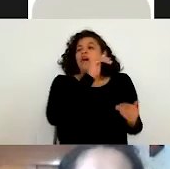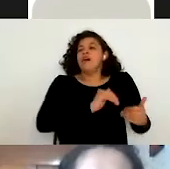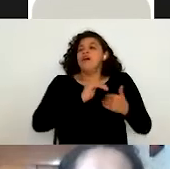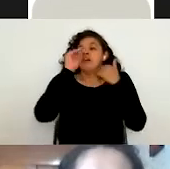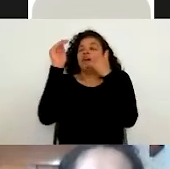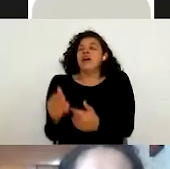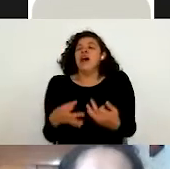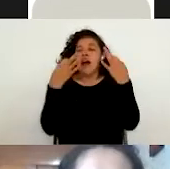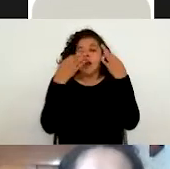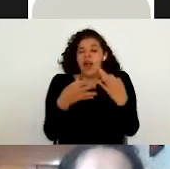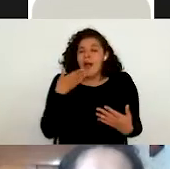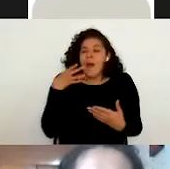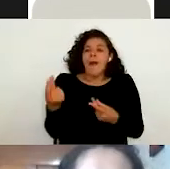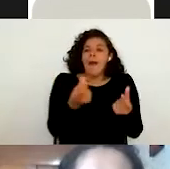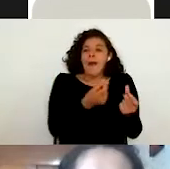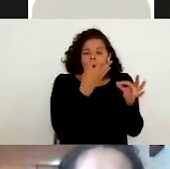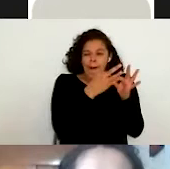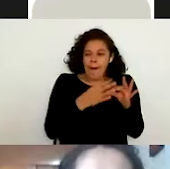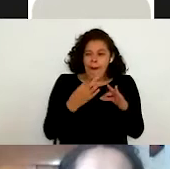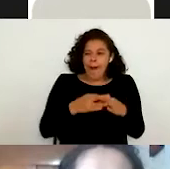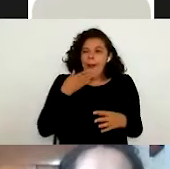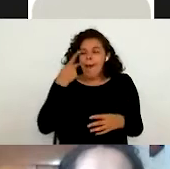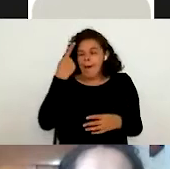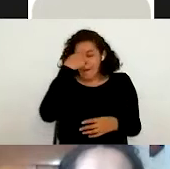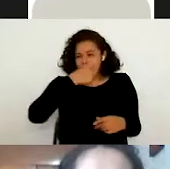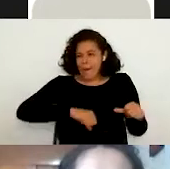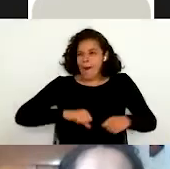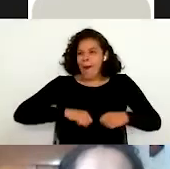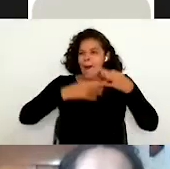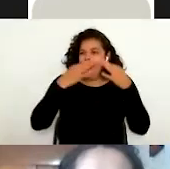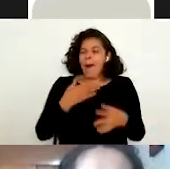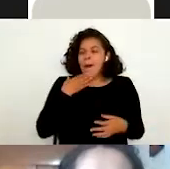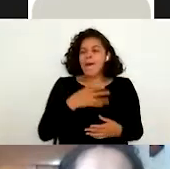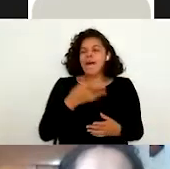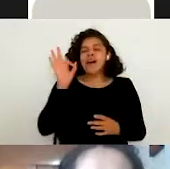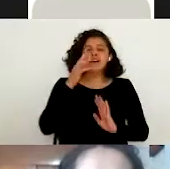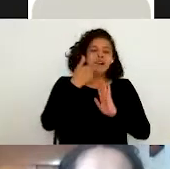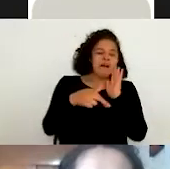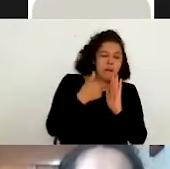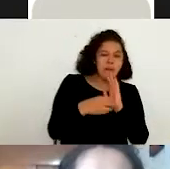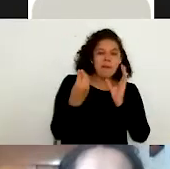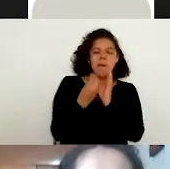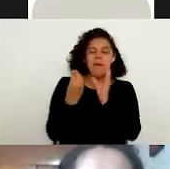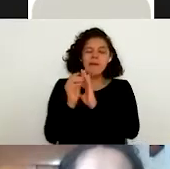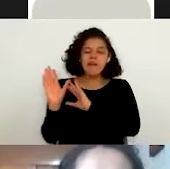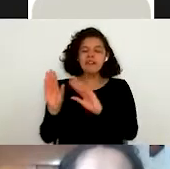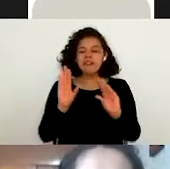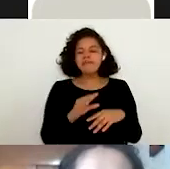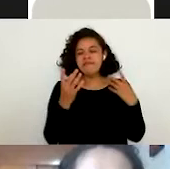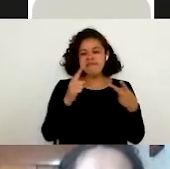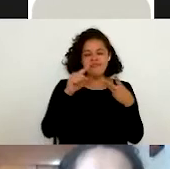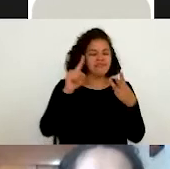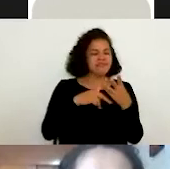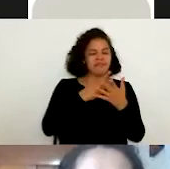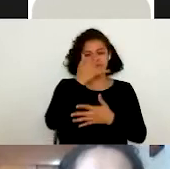la efectividad y el cumplimiento de las actividades, es decir, si los talleres y las capacitaciones y el